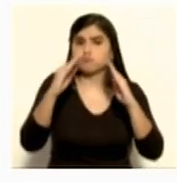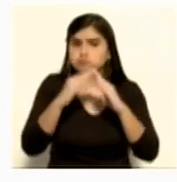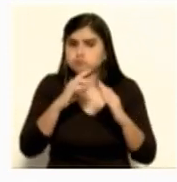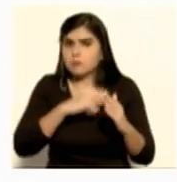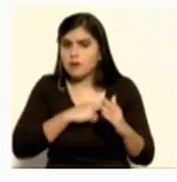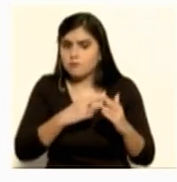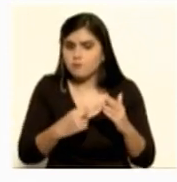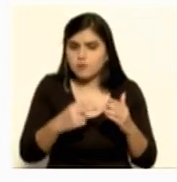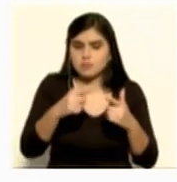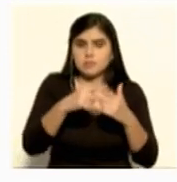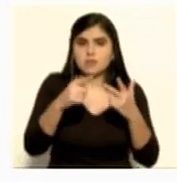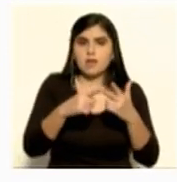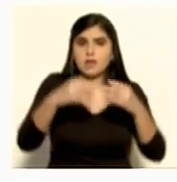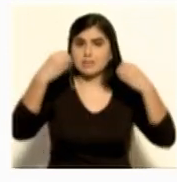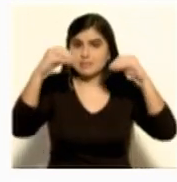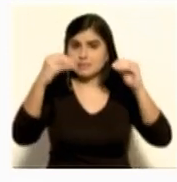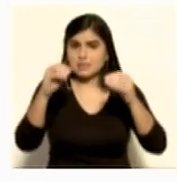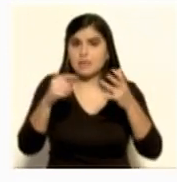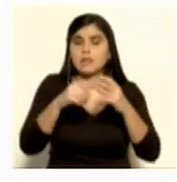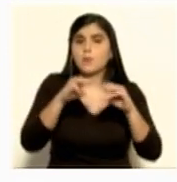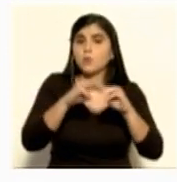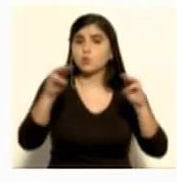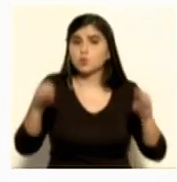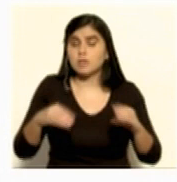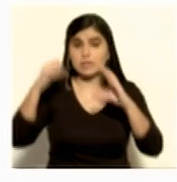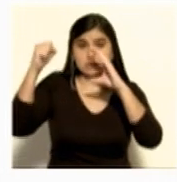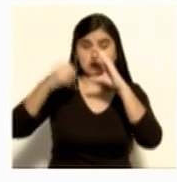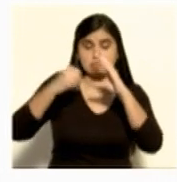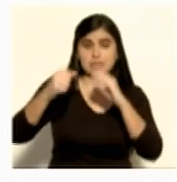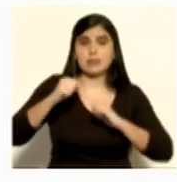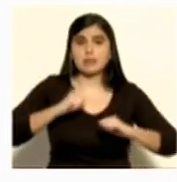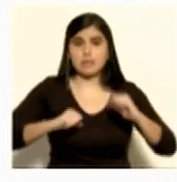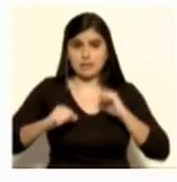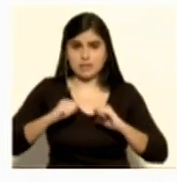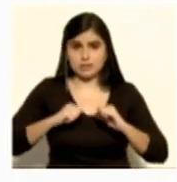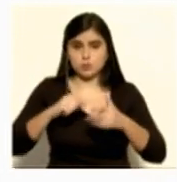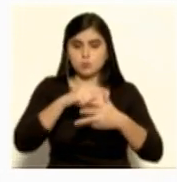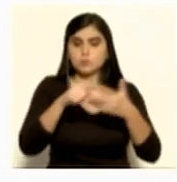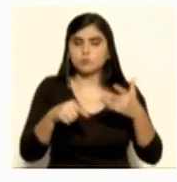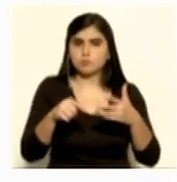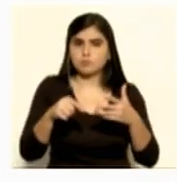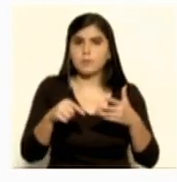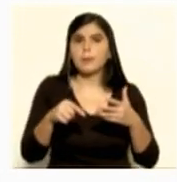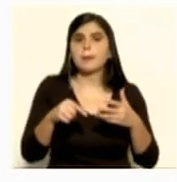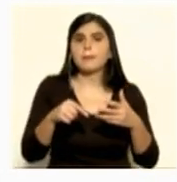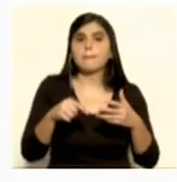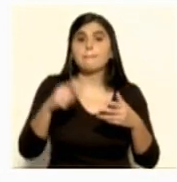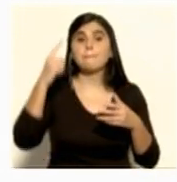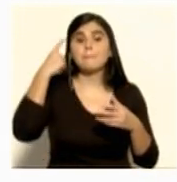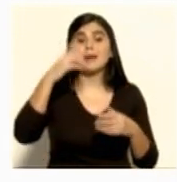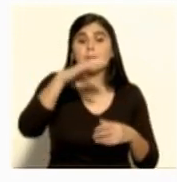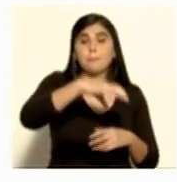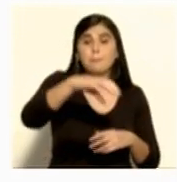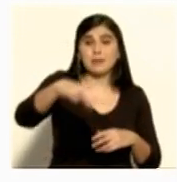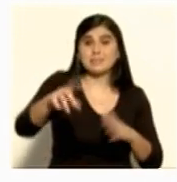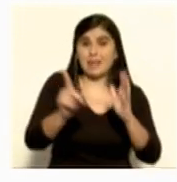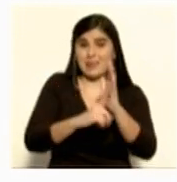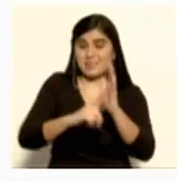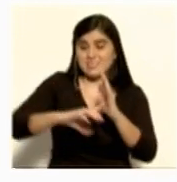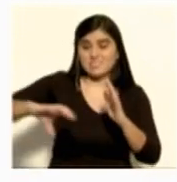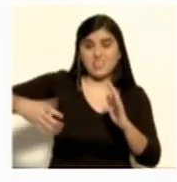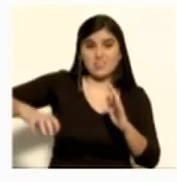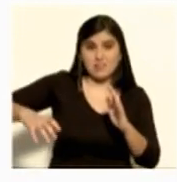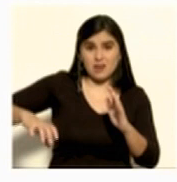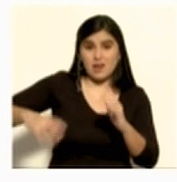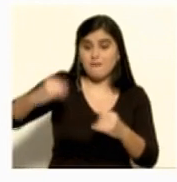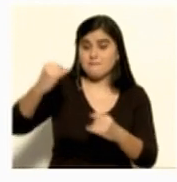restaurantes, las tiendas, los museos, los cines y los teatros. Para aquellas personas de los cantones de alerta naranja que en fin